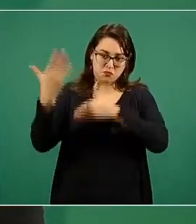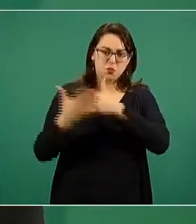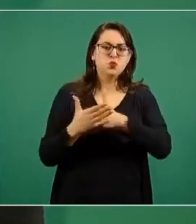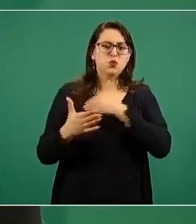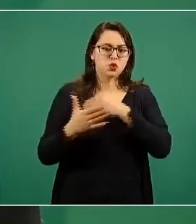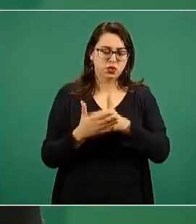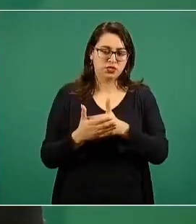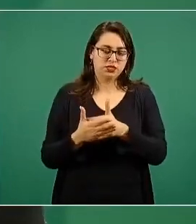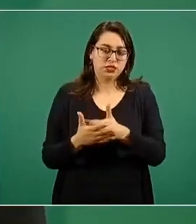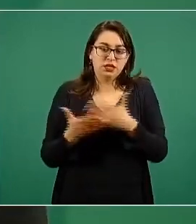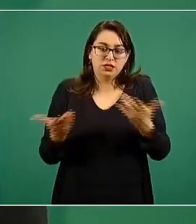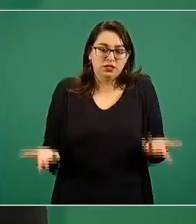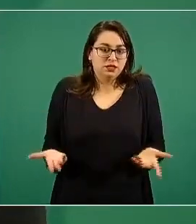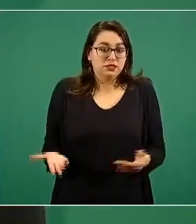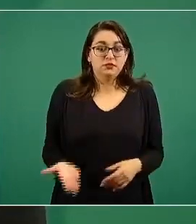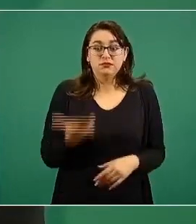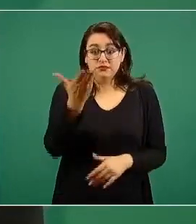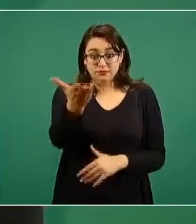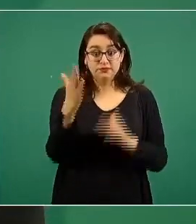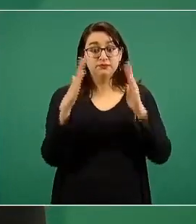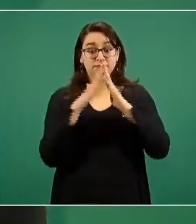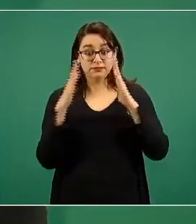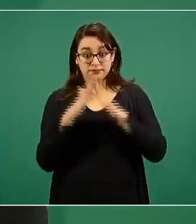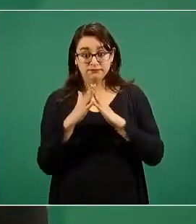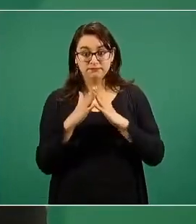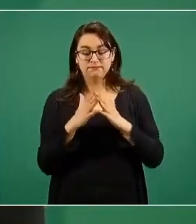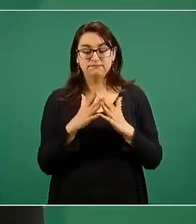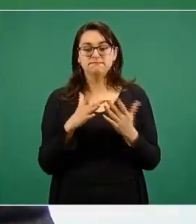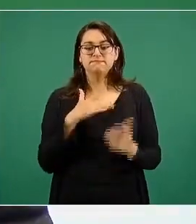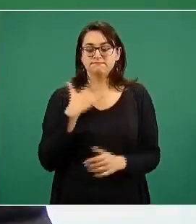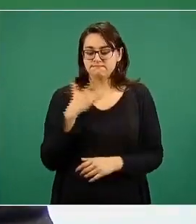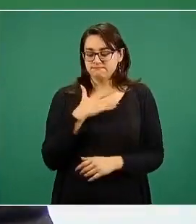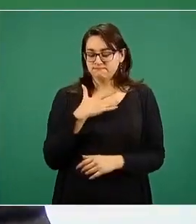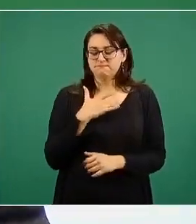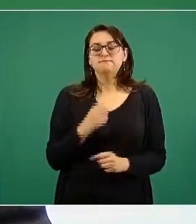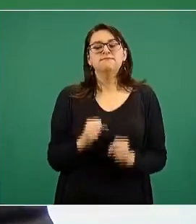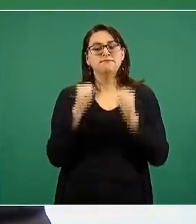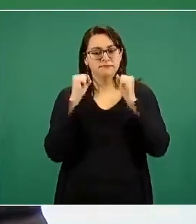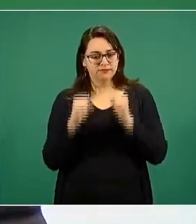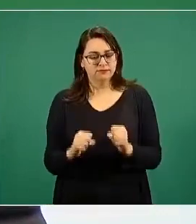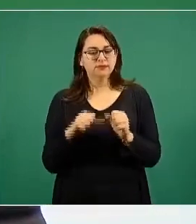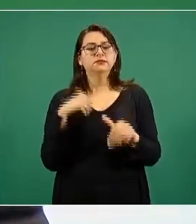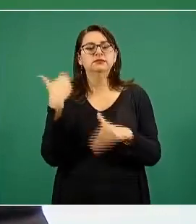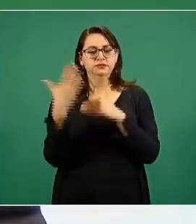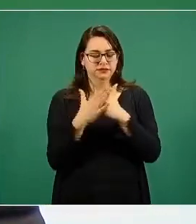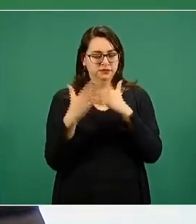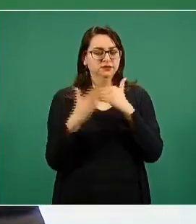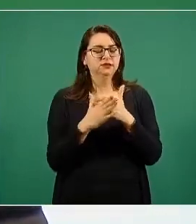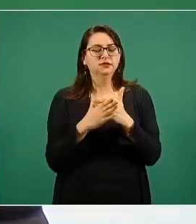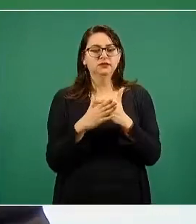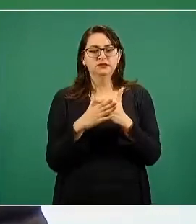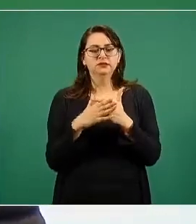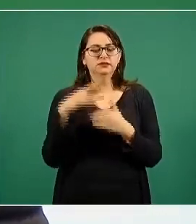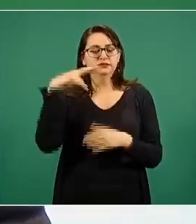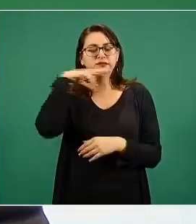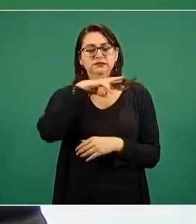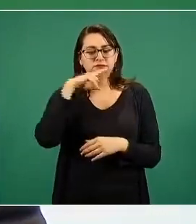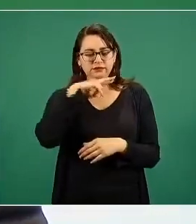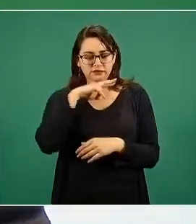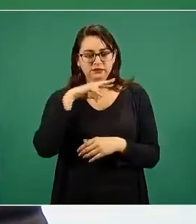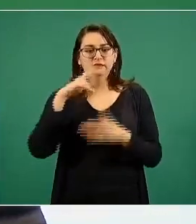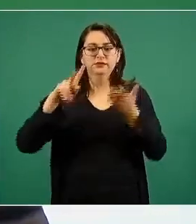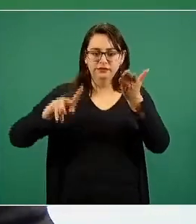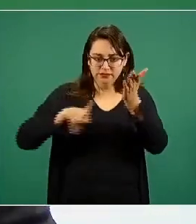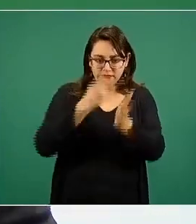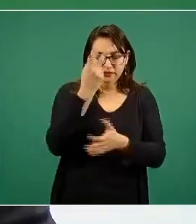seguro. A usted que está en casa, tenga por seguro, llegará el momento en que todos estaremos de nuevo realizando